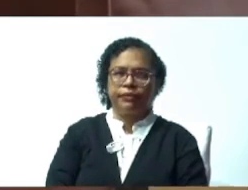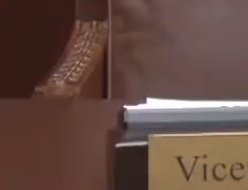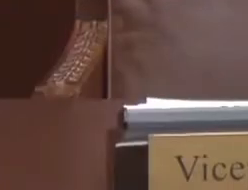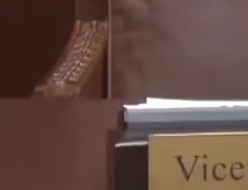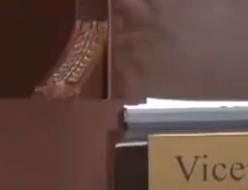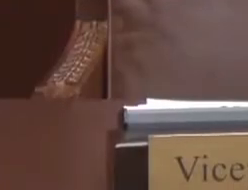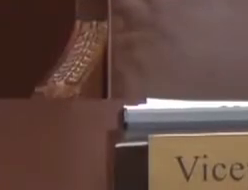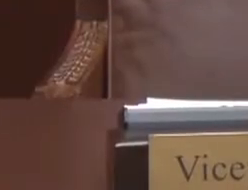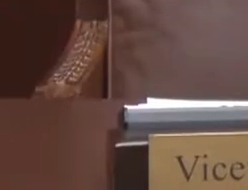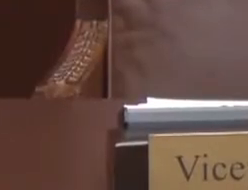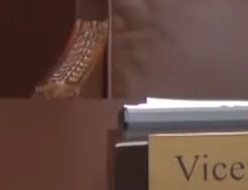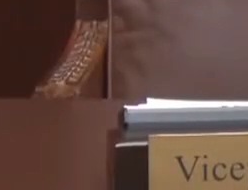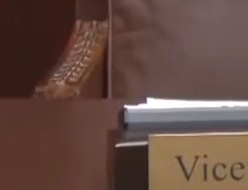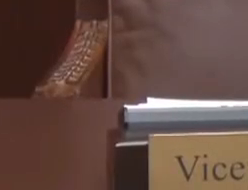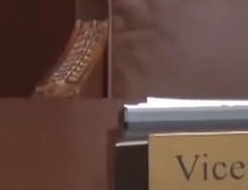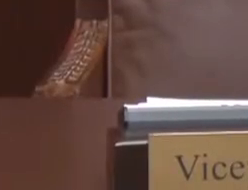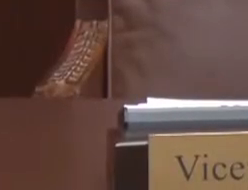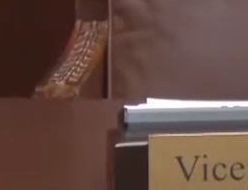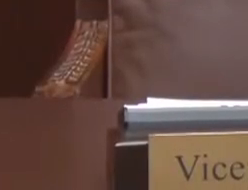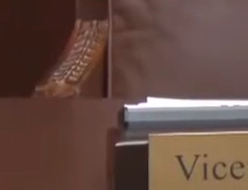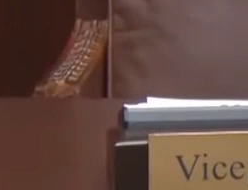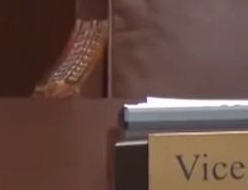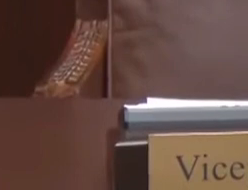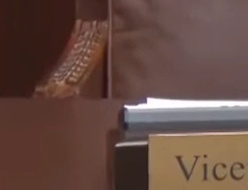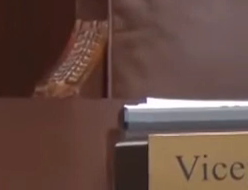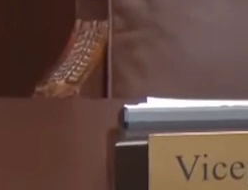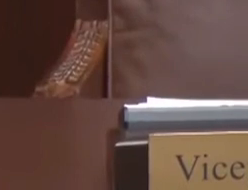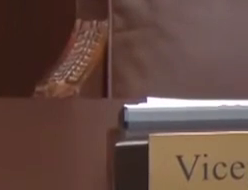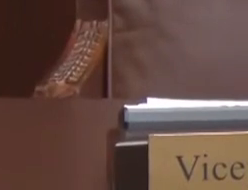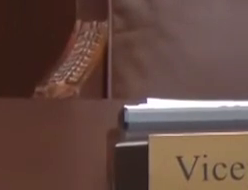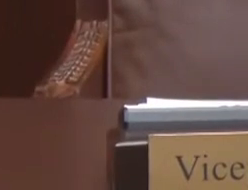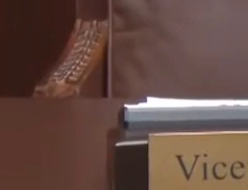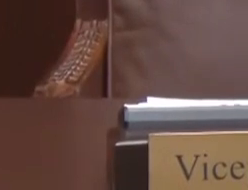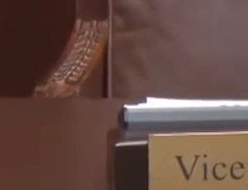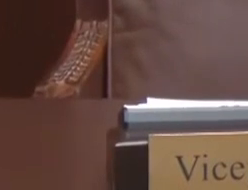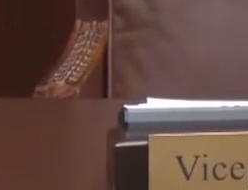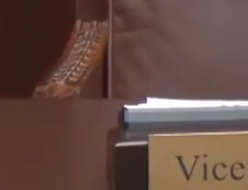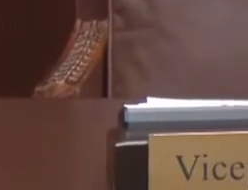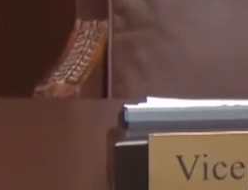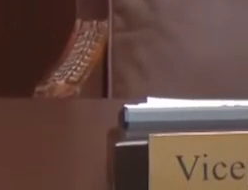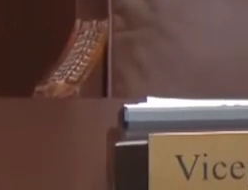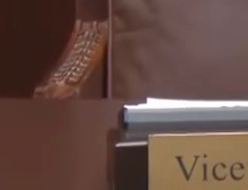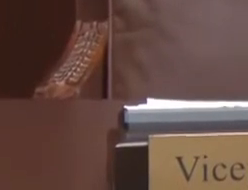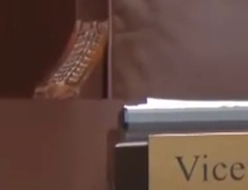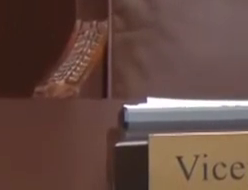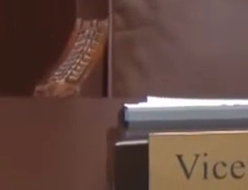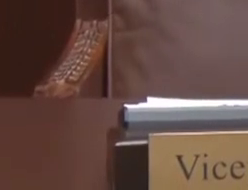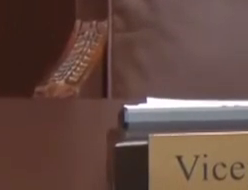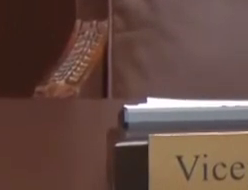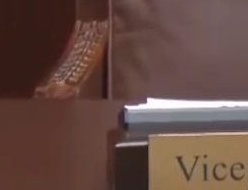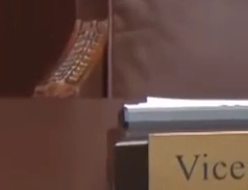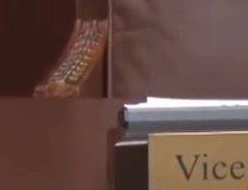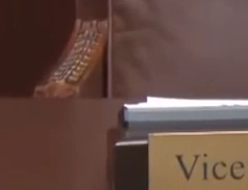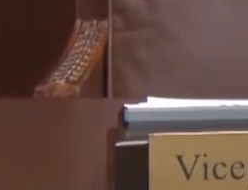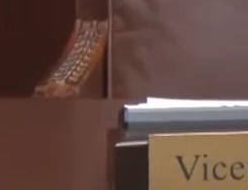uso de la palabra al honorable diputado Heriberto Aracena